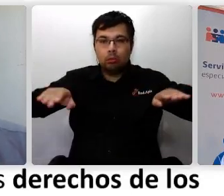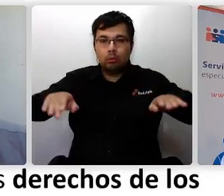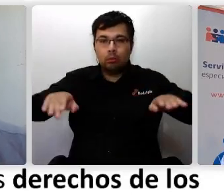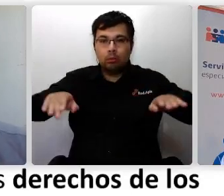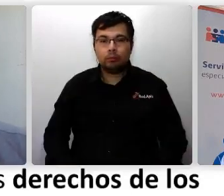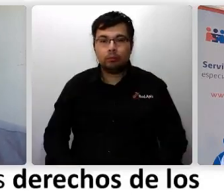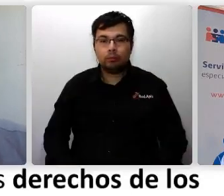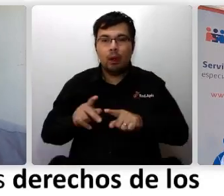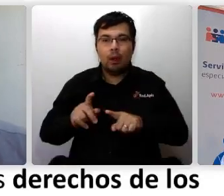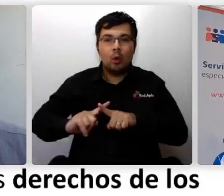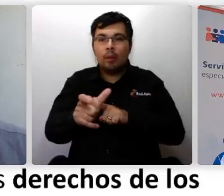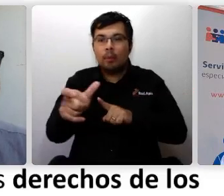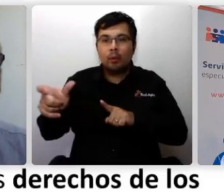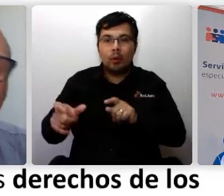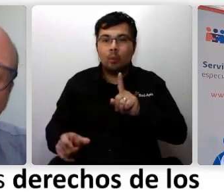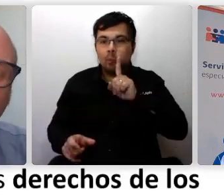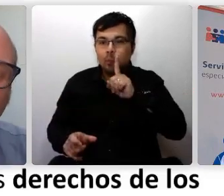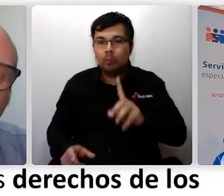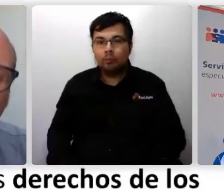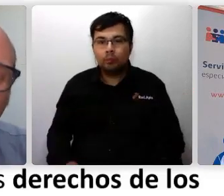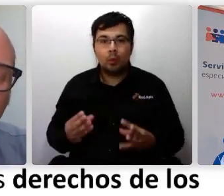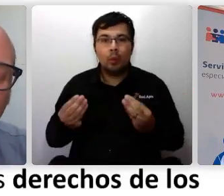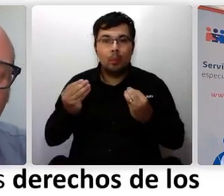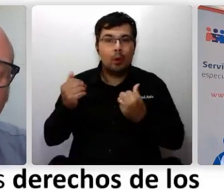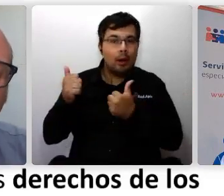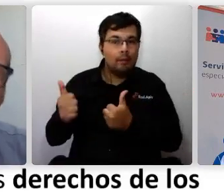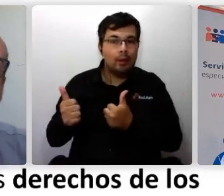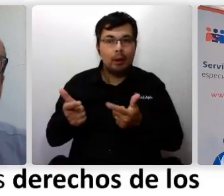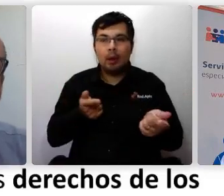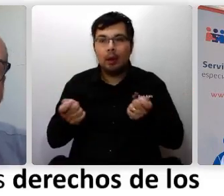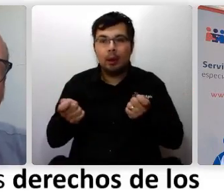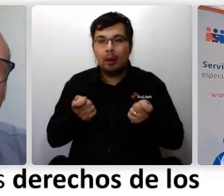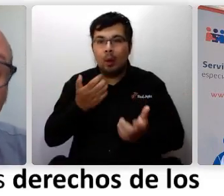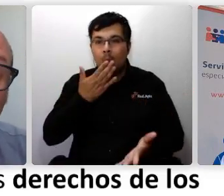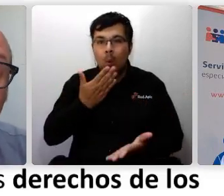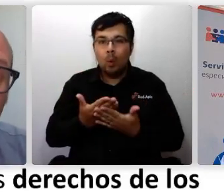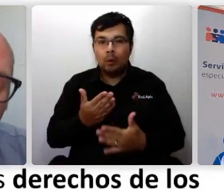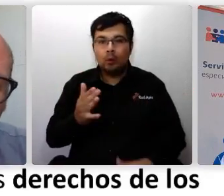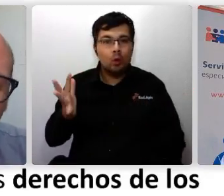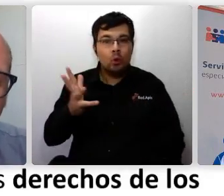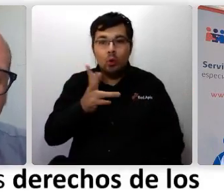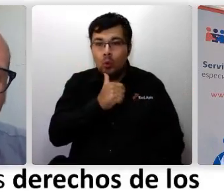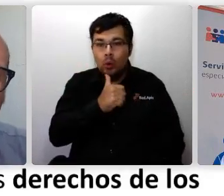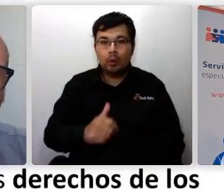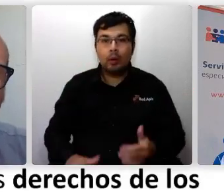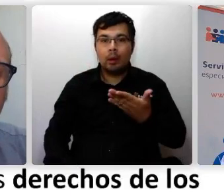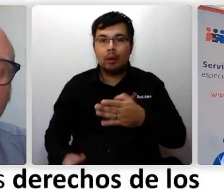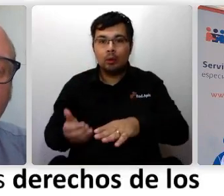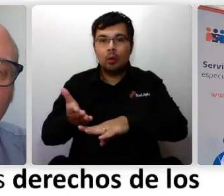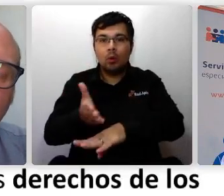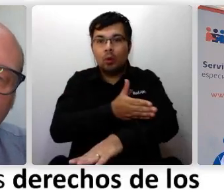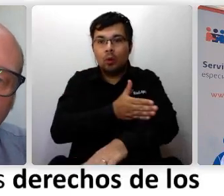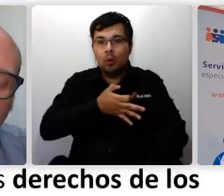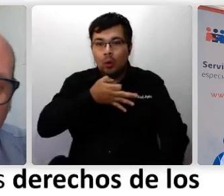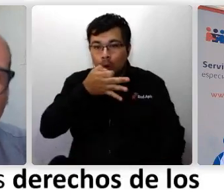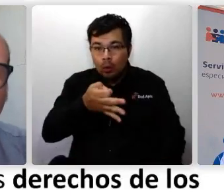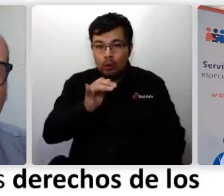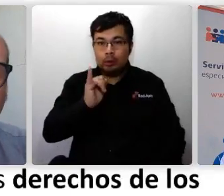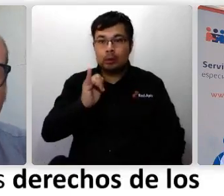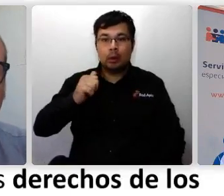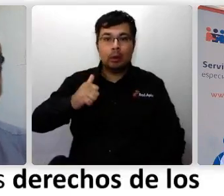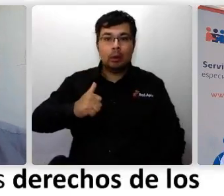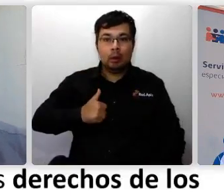tenerlo por el bien económico, ¿no? Pero los que no lo tenemos, pucha, qué importante que, como te decía y lo recalcaste, si aplica, que